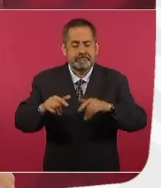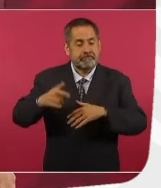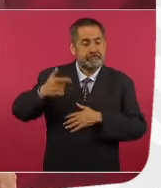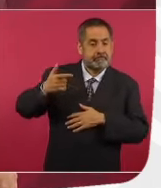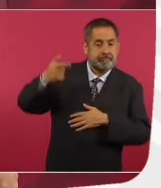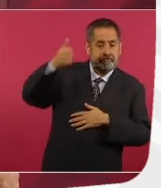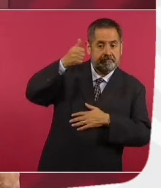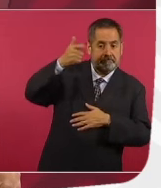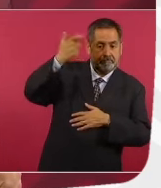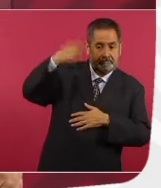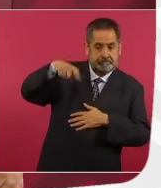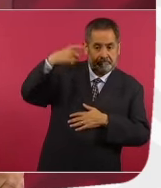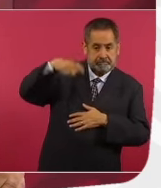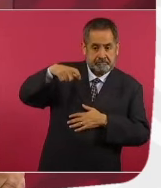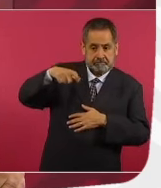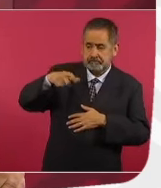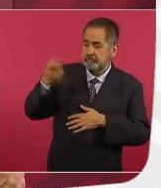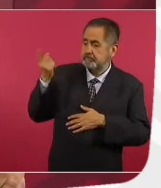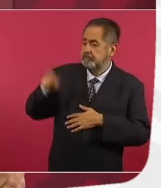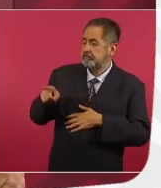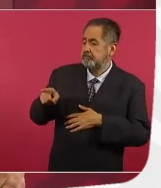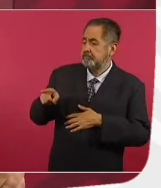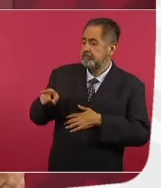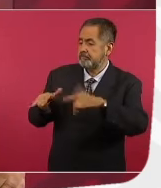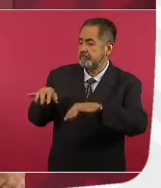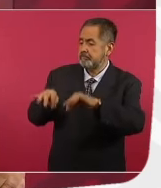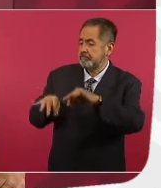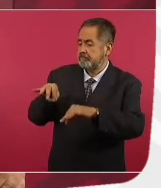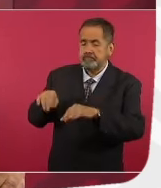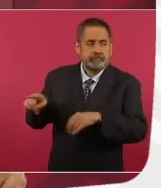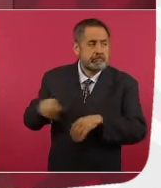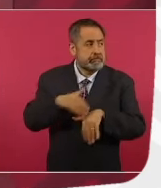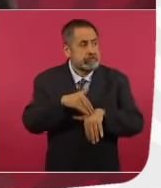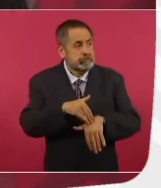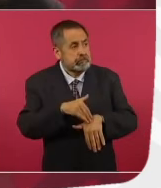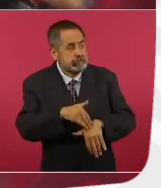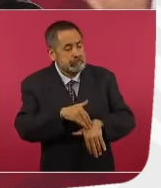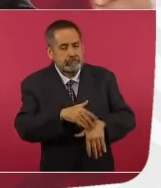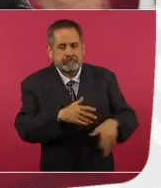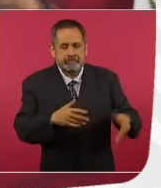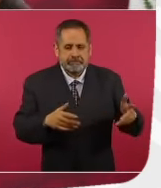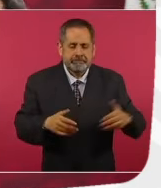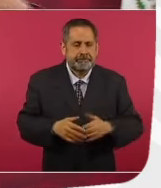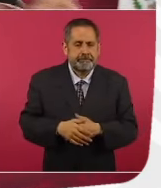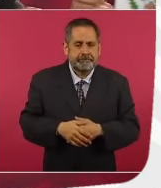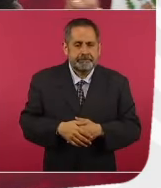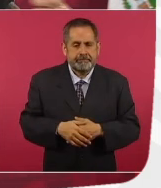al servicio de los que verdaderamente mandan en otro escalón